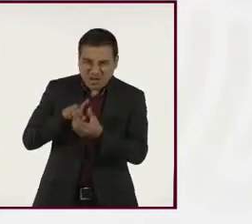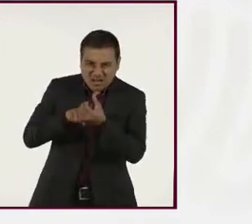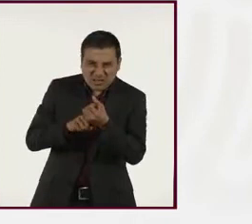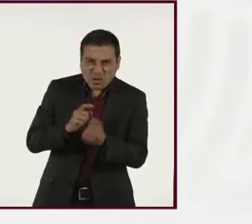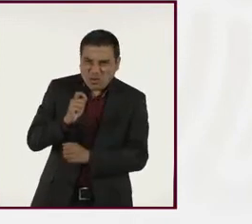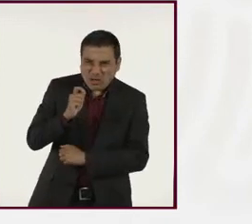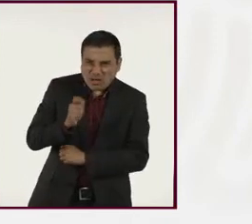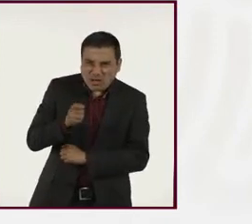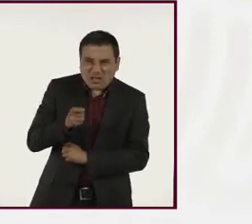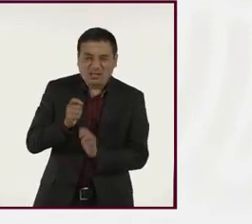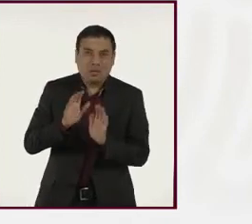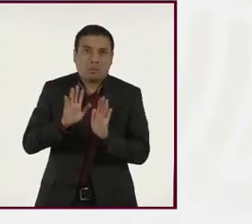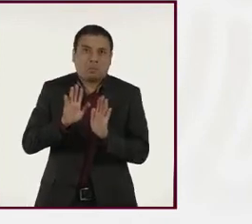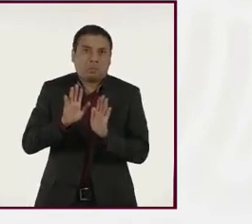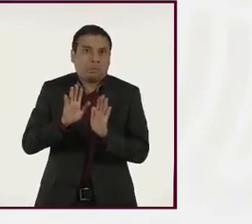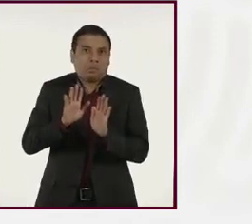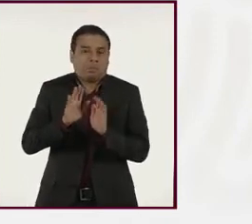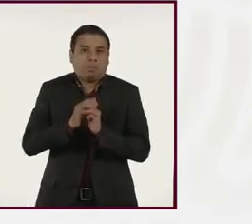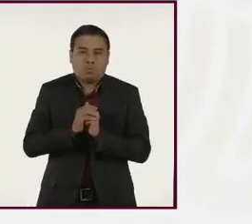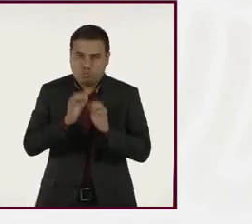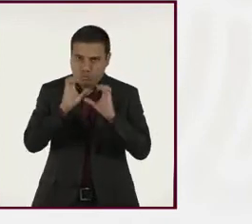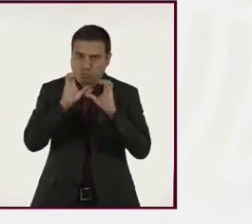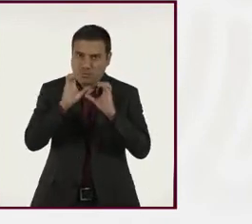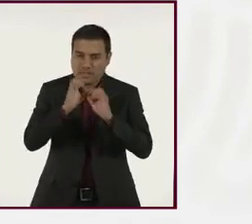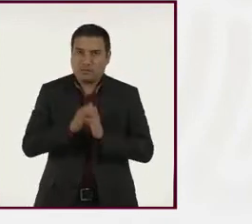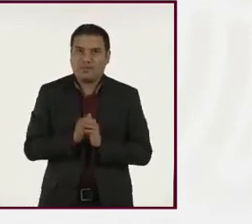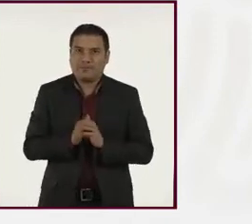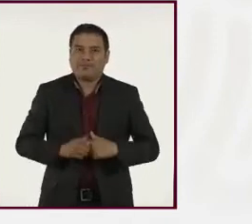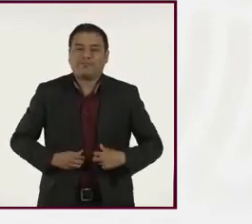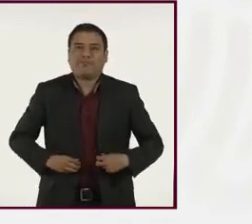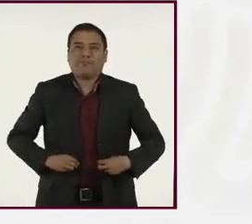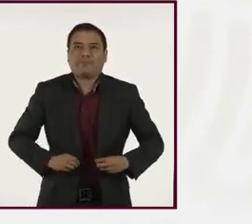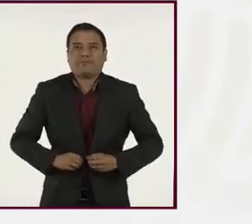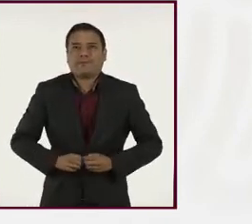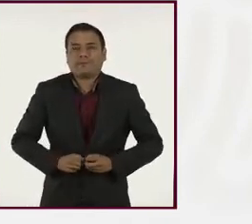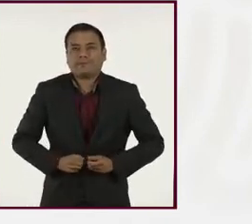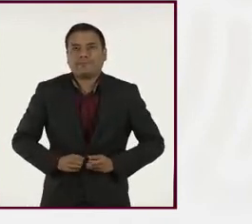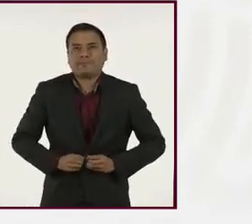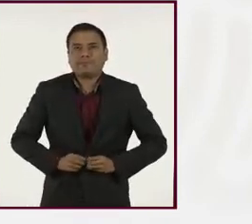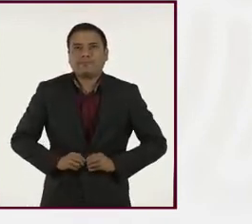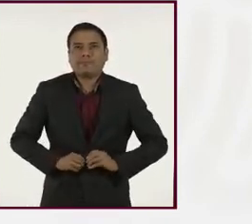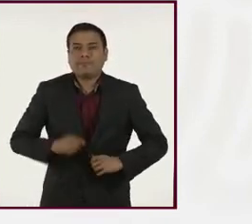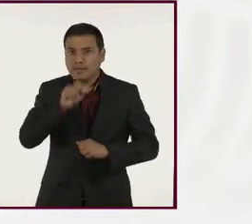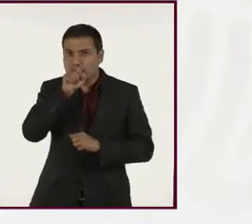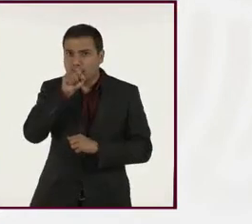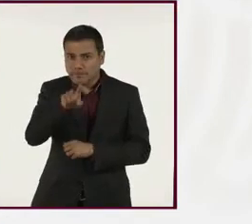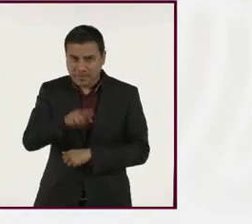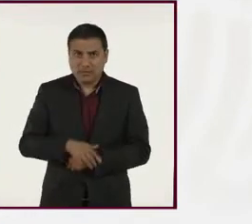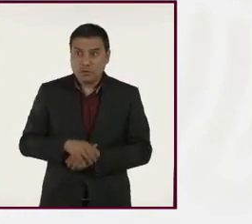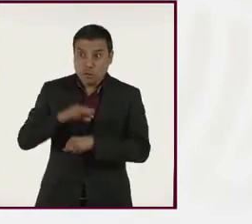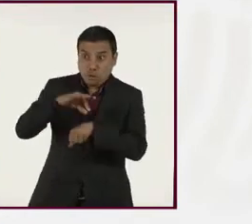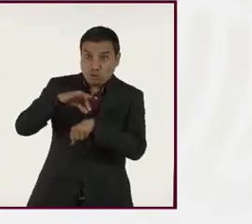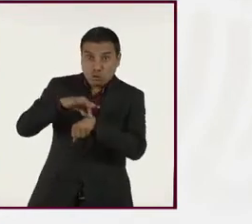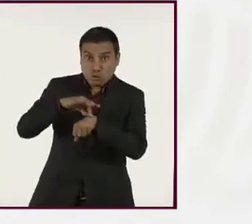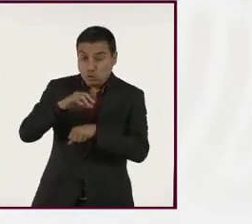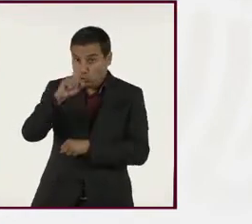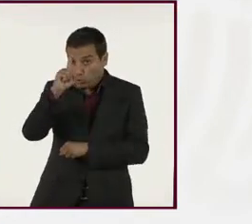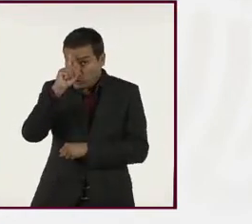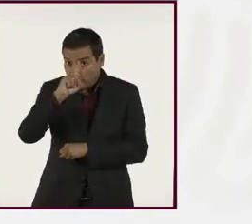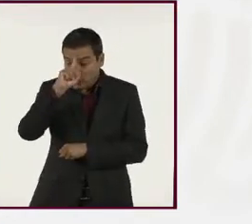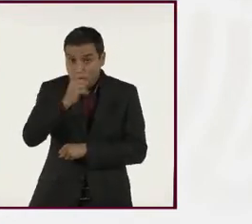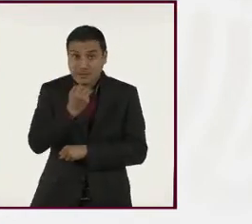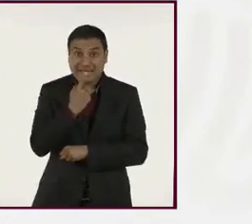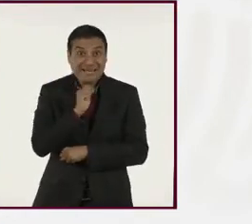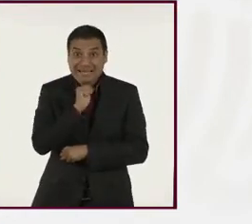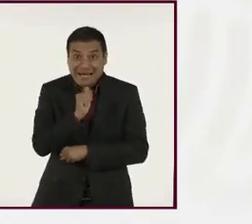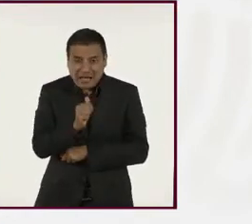utiliza. También el utilizarlos, cualquier medicamento sin una prescripción médica ya lo consideramos una conducta de riesgo. Y bueno,